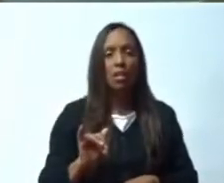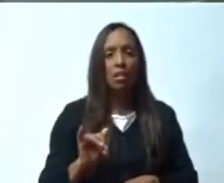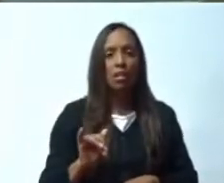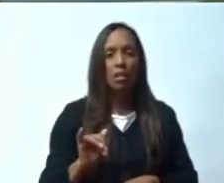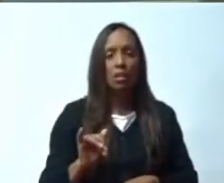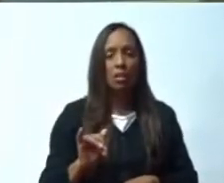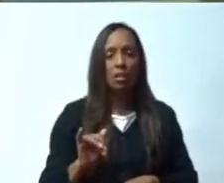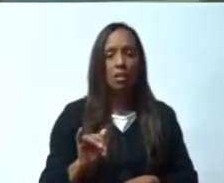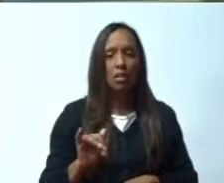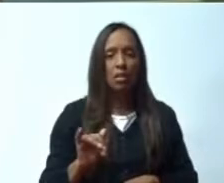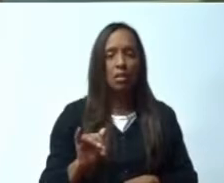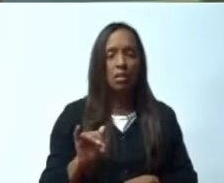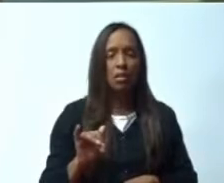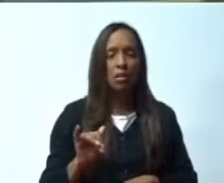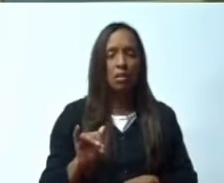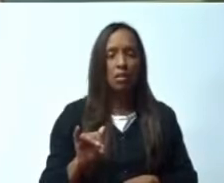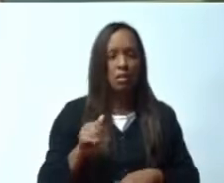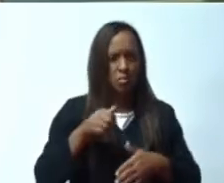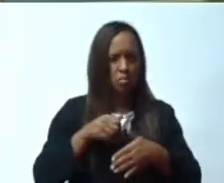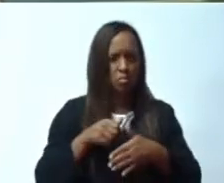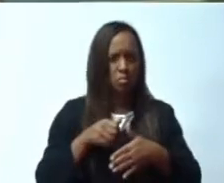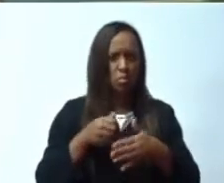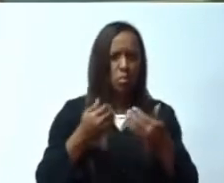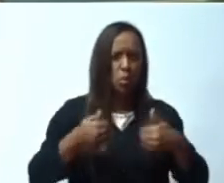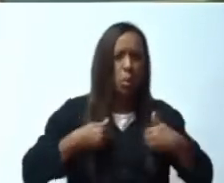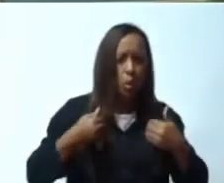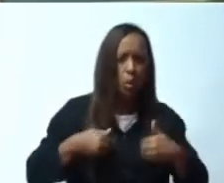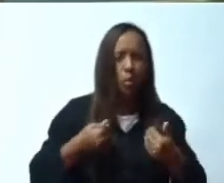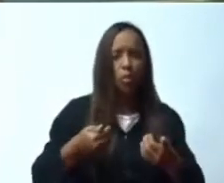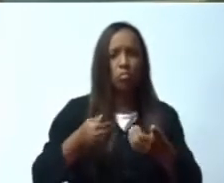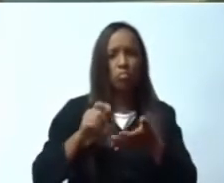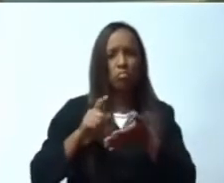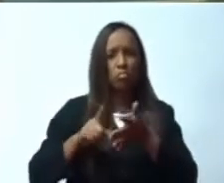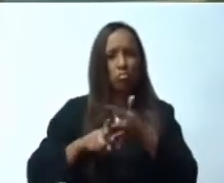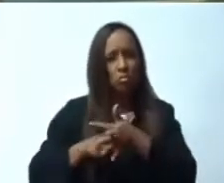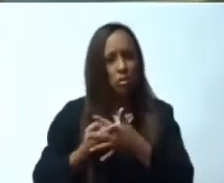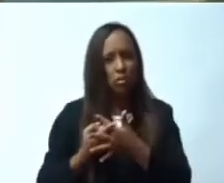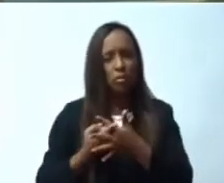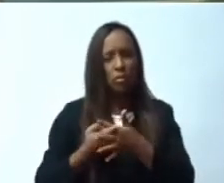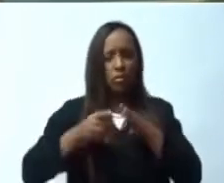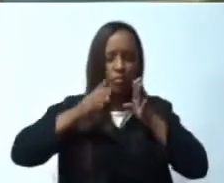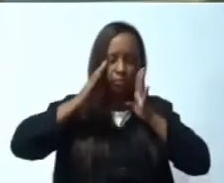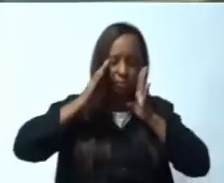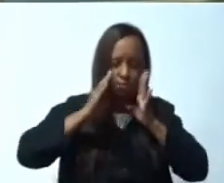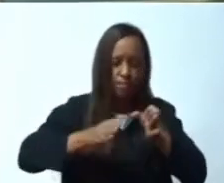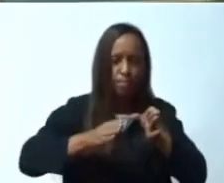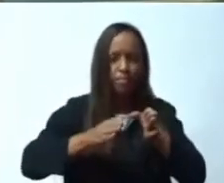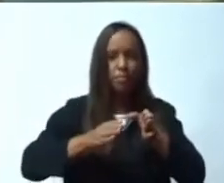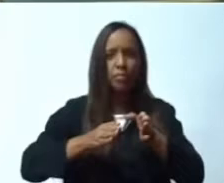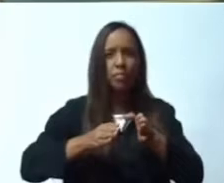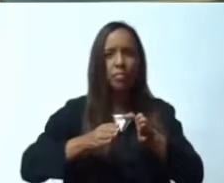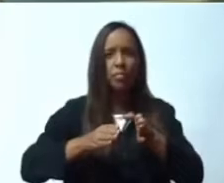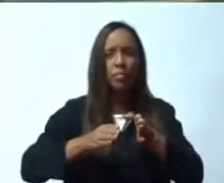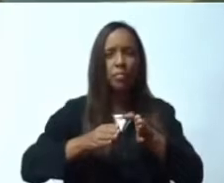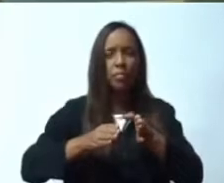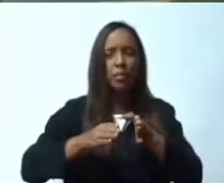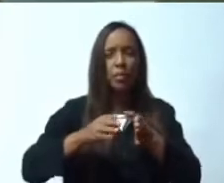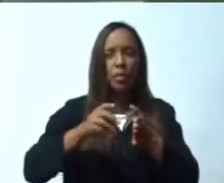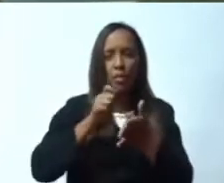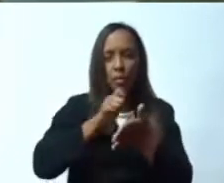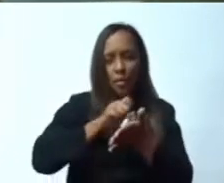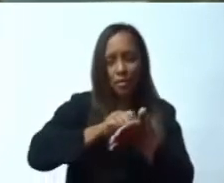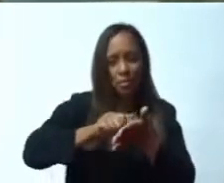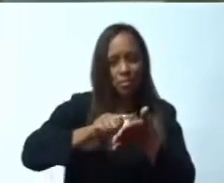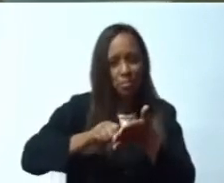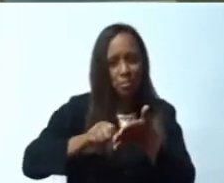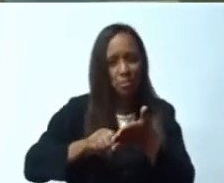construir, a ayudar, a fomentar el acervo cultural histórico de la región